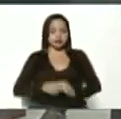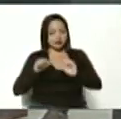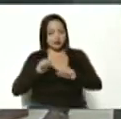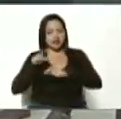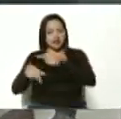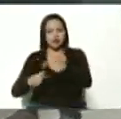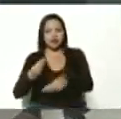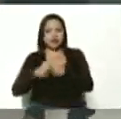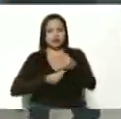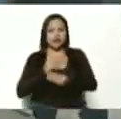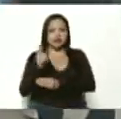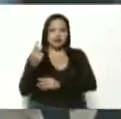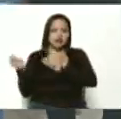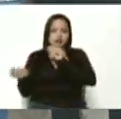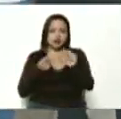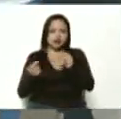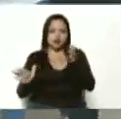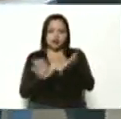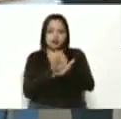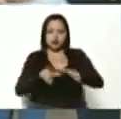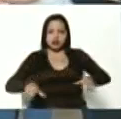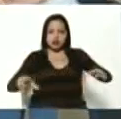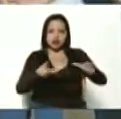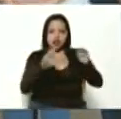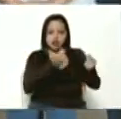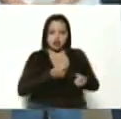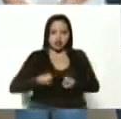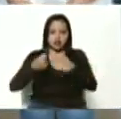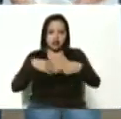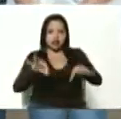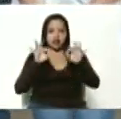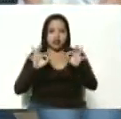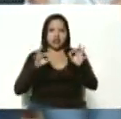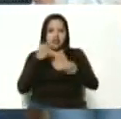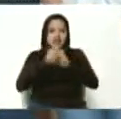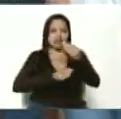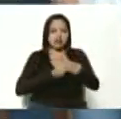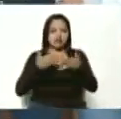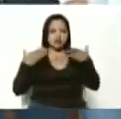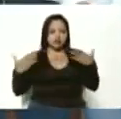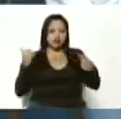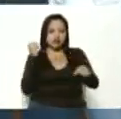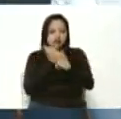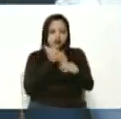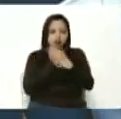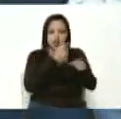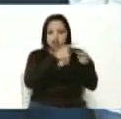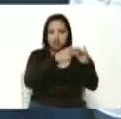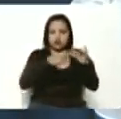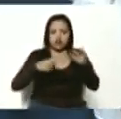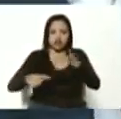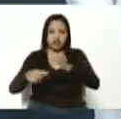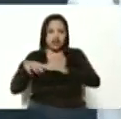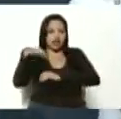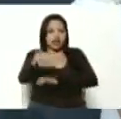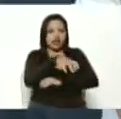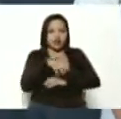ley orgánica de zonas económicas especiales, hemos hecho un gran trabajo en diferentes estados,